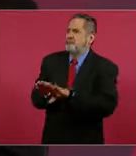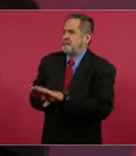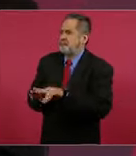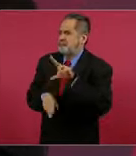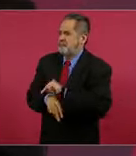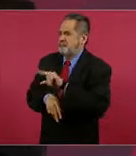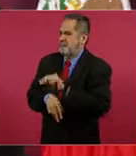impedir la libertad,